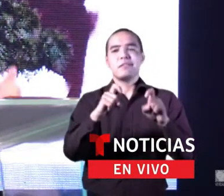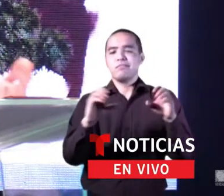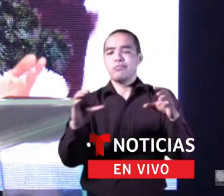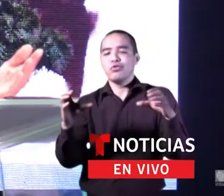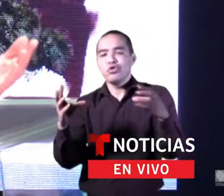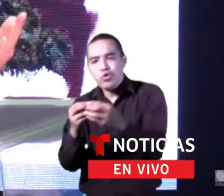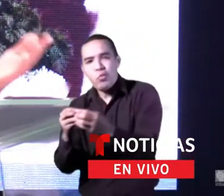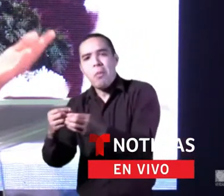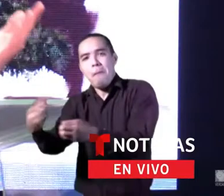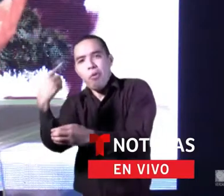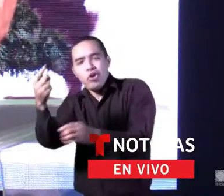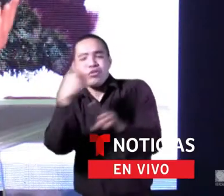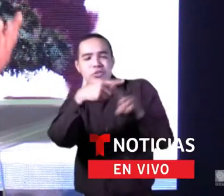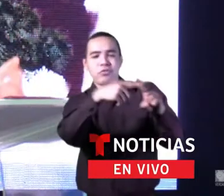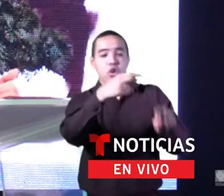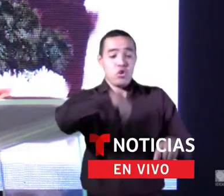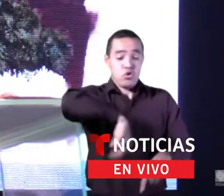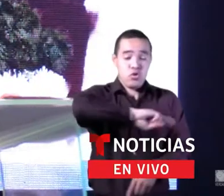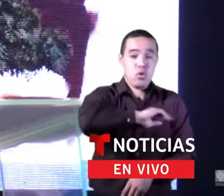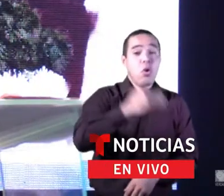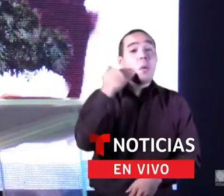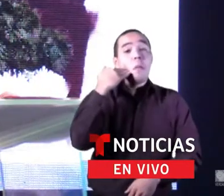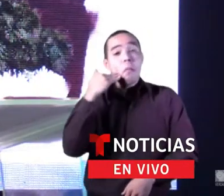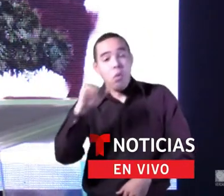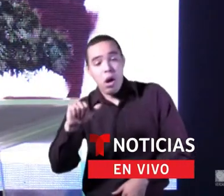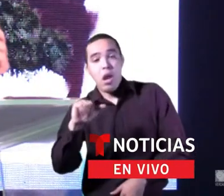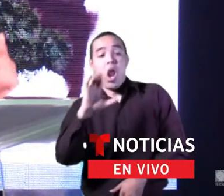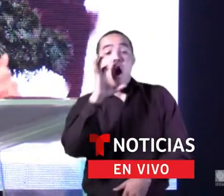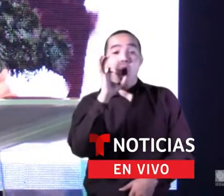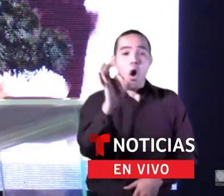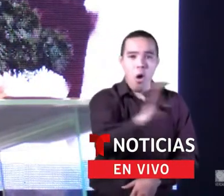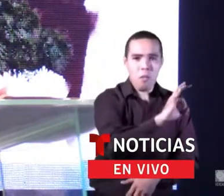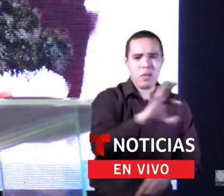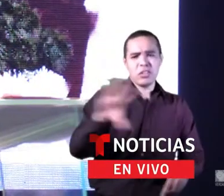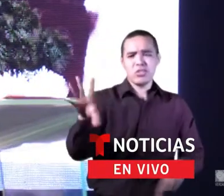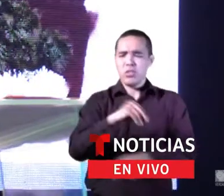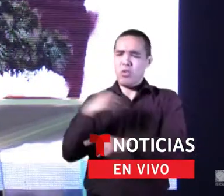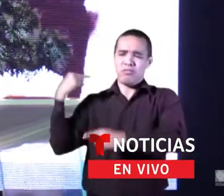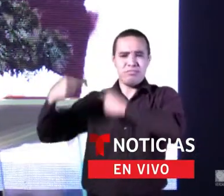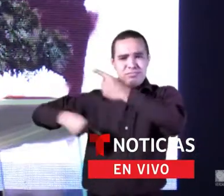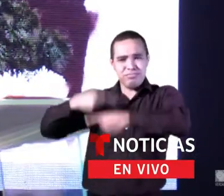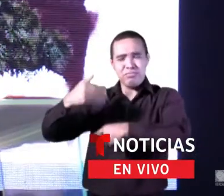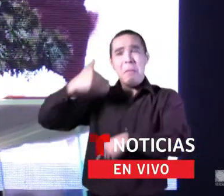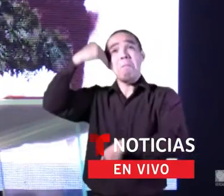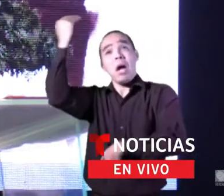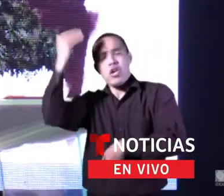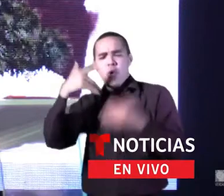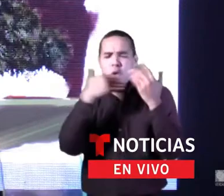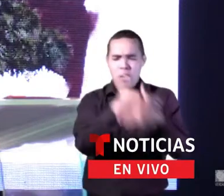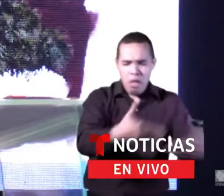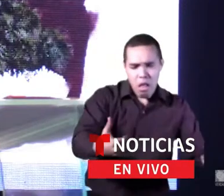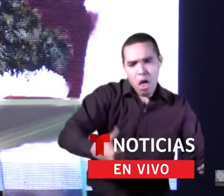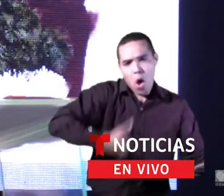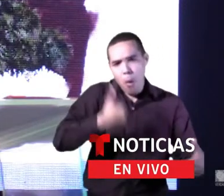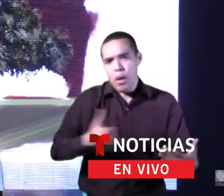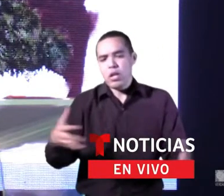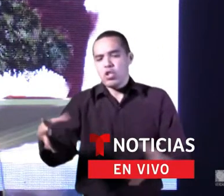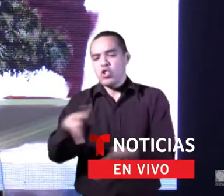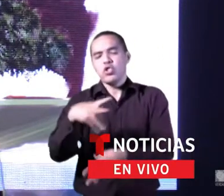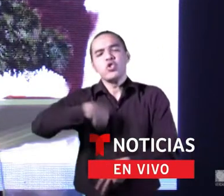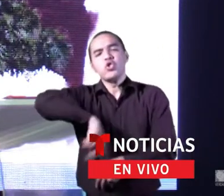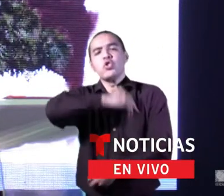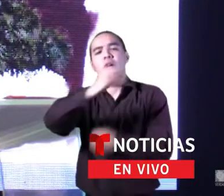nosotros mujeres y hombres de todas las generaciones le hemos querido dejar a la historia